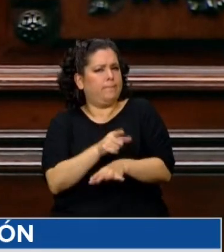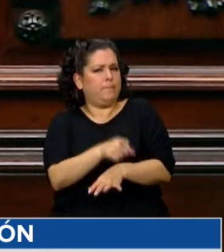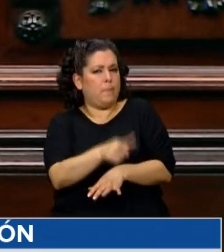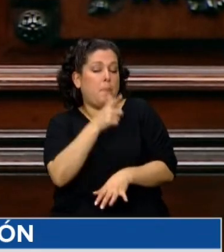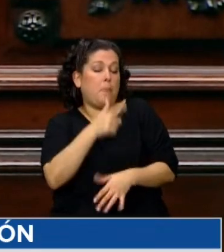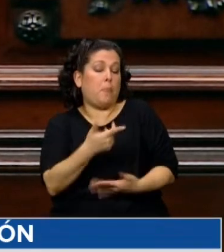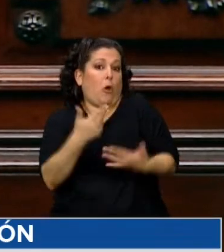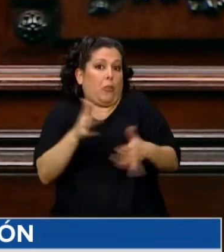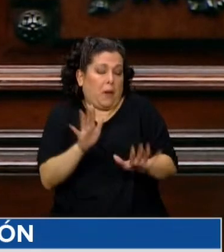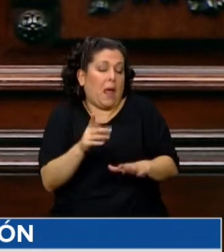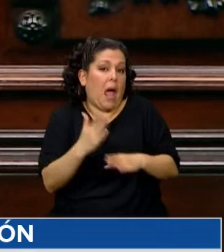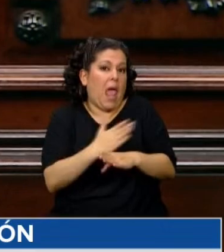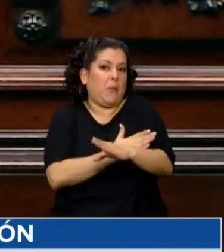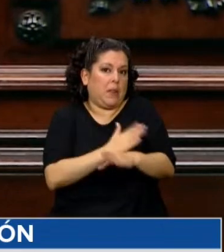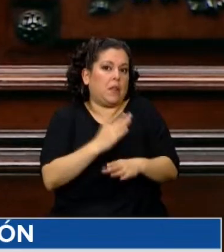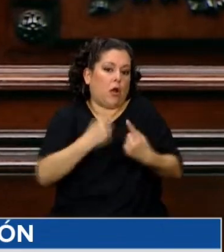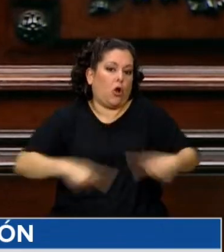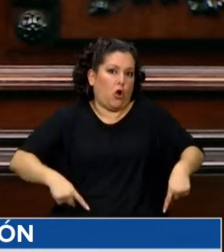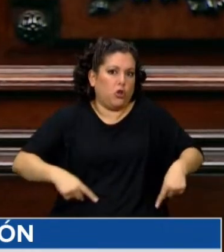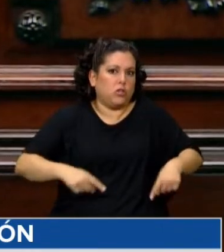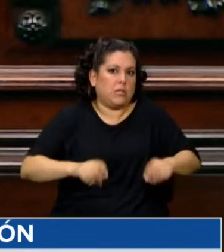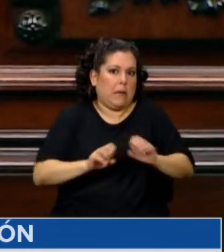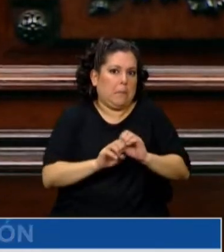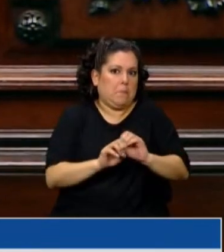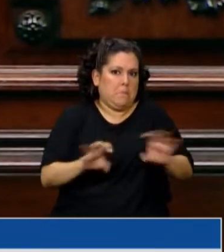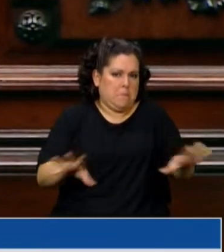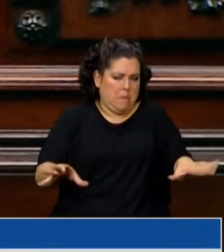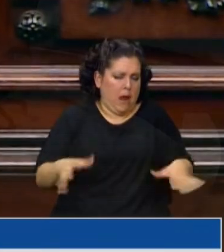y se podrían haber evitado toda una cantidad de cuestiones.